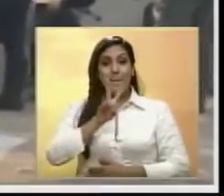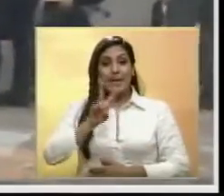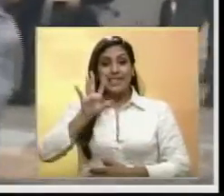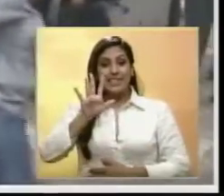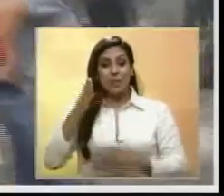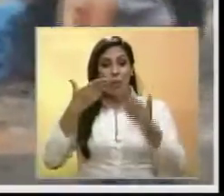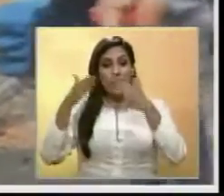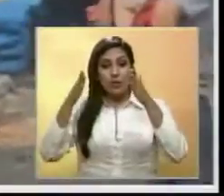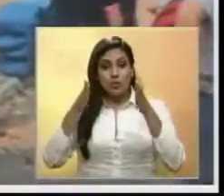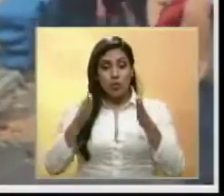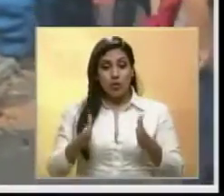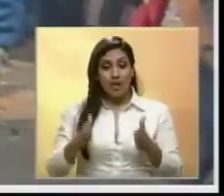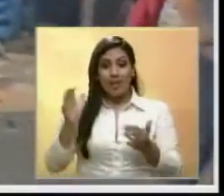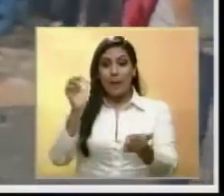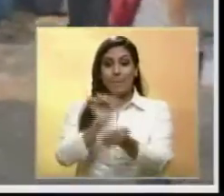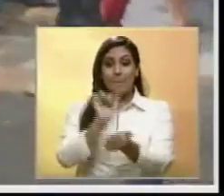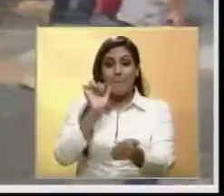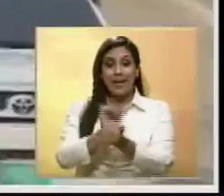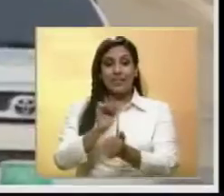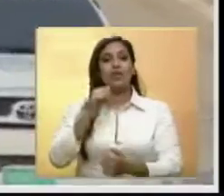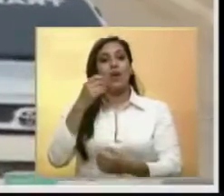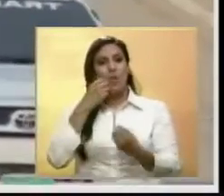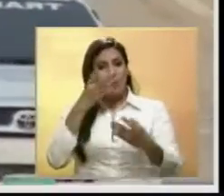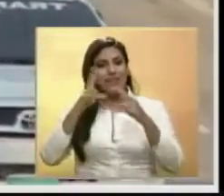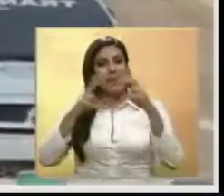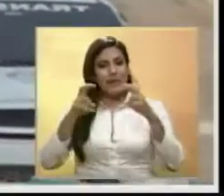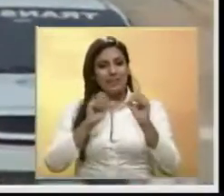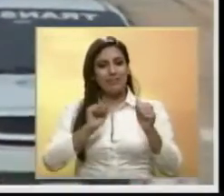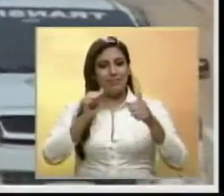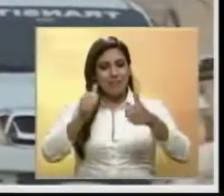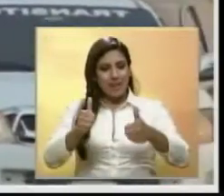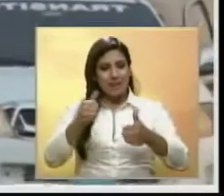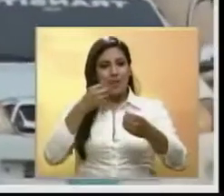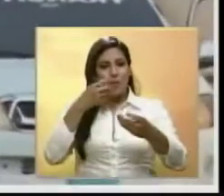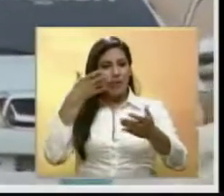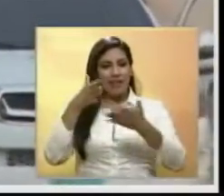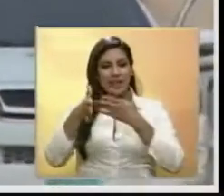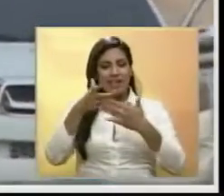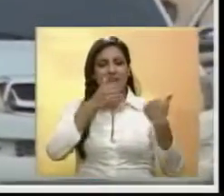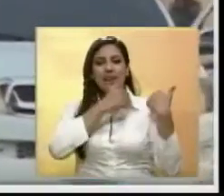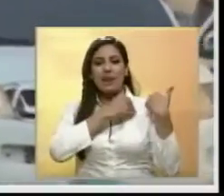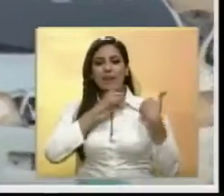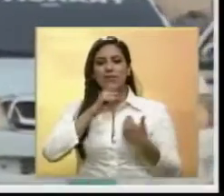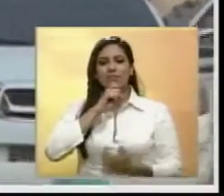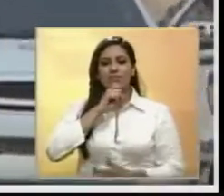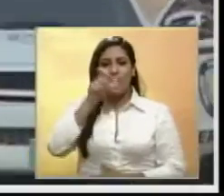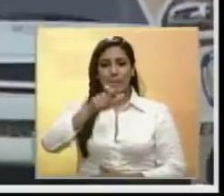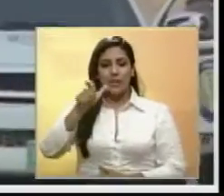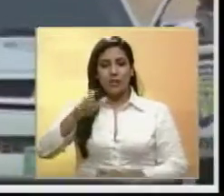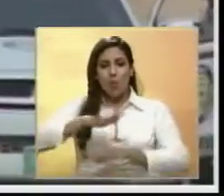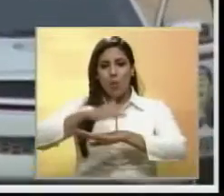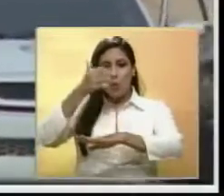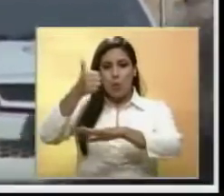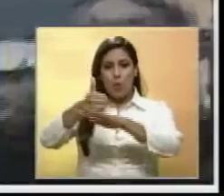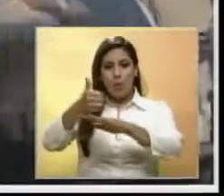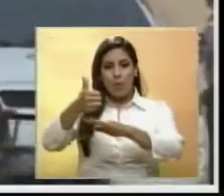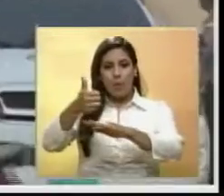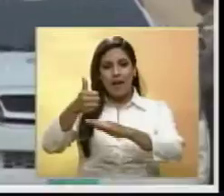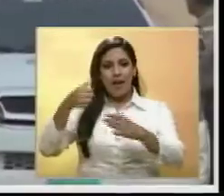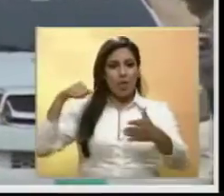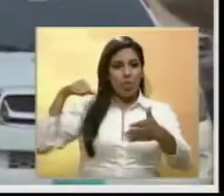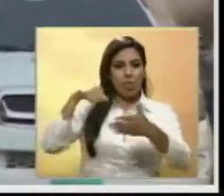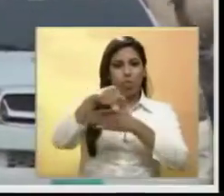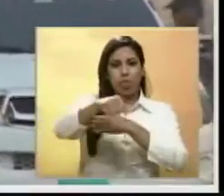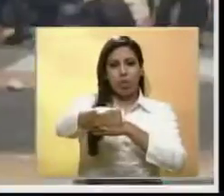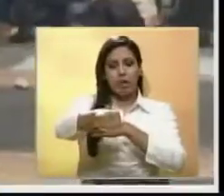25 estudiantes fueron detenidos y se adelantan las investigaciones para determinar quién o quiénes fueron los culpables del